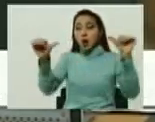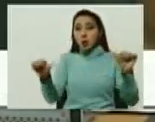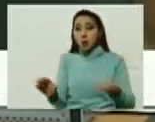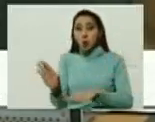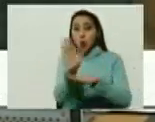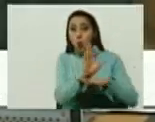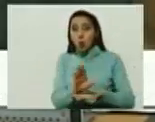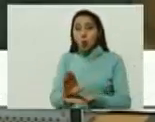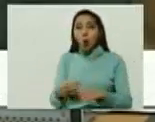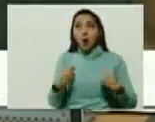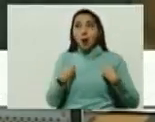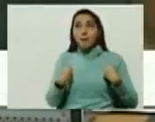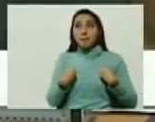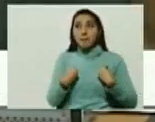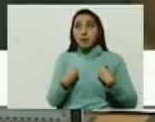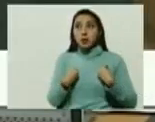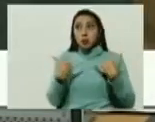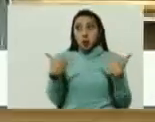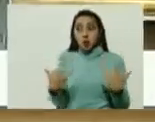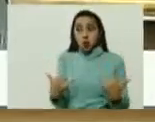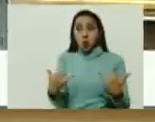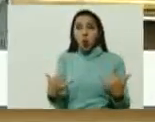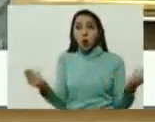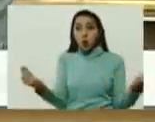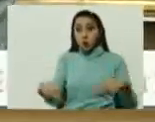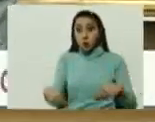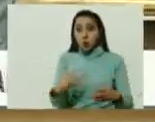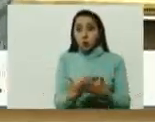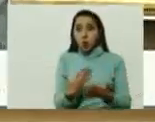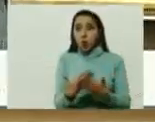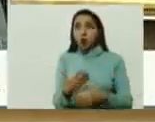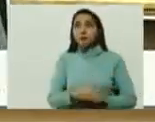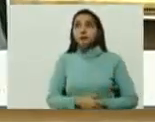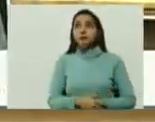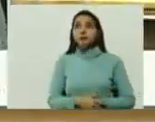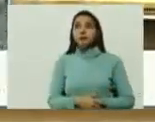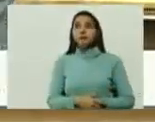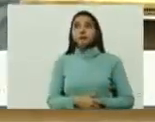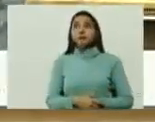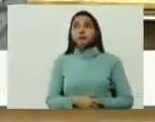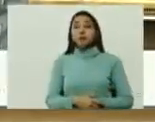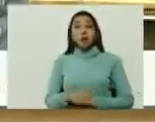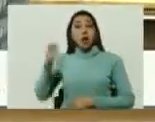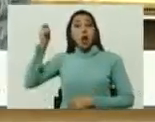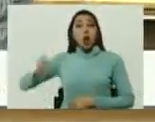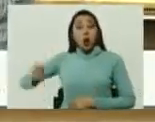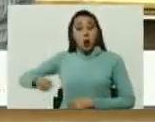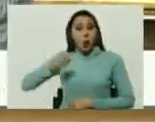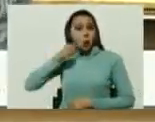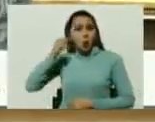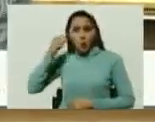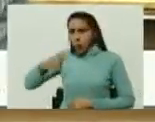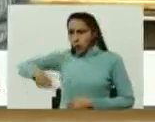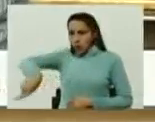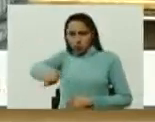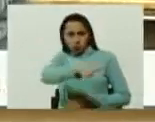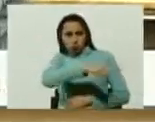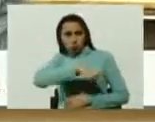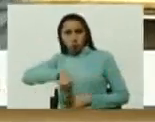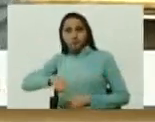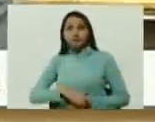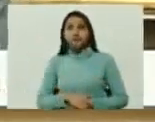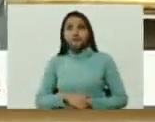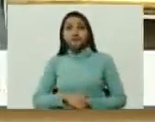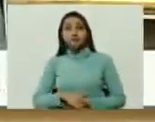vida es todo de la propuesta ción a presidente en consideración de las honorables diputadas y los honorables diputados la